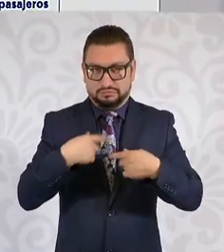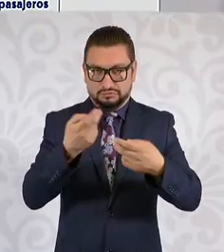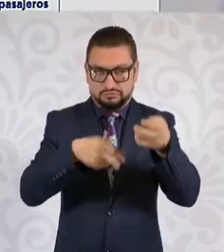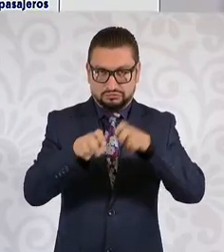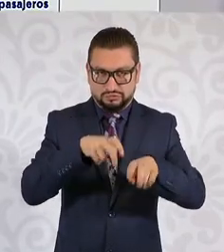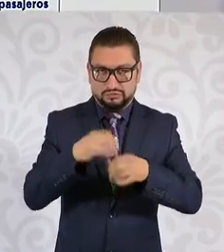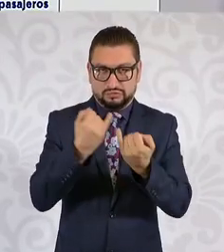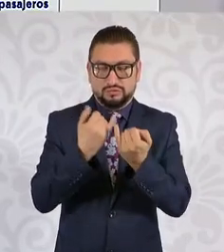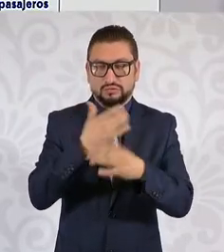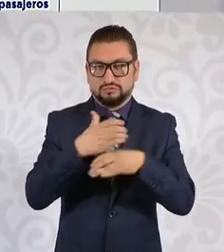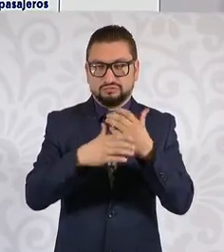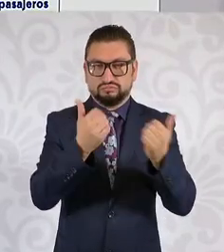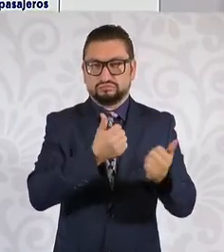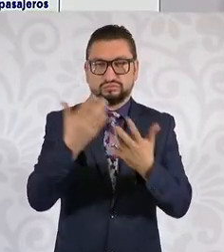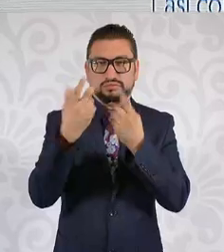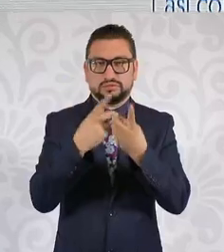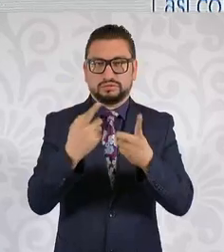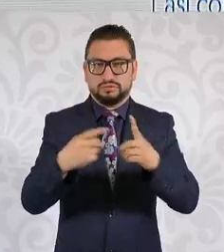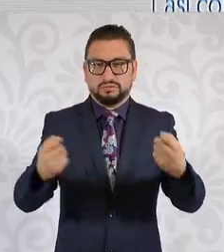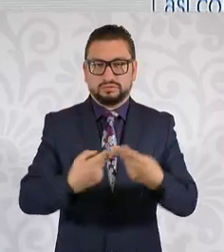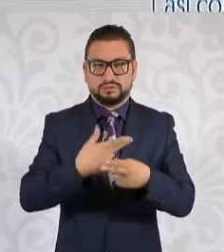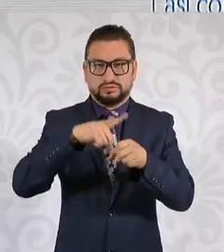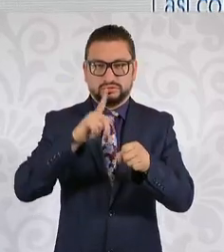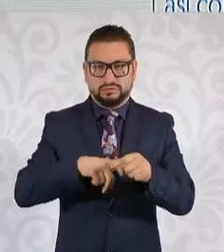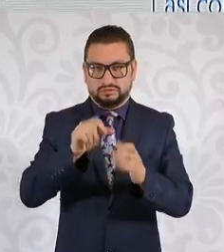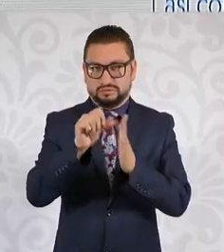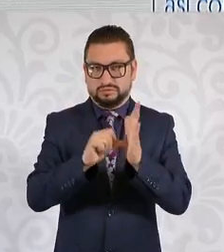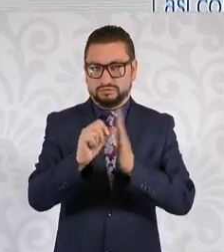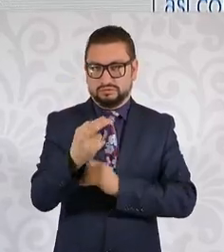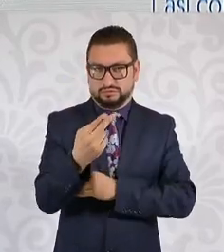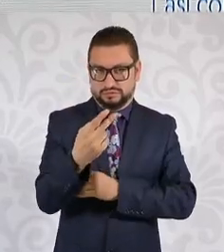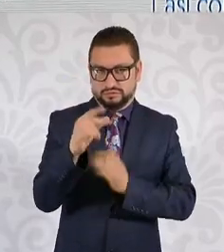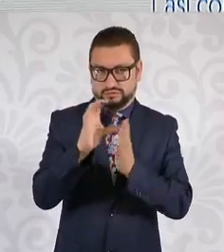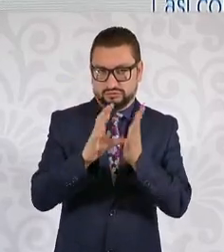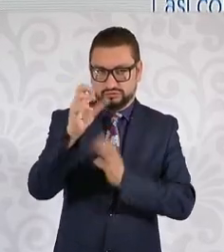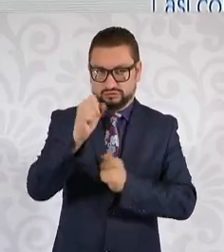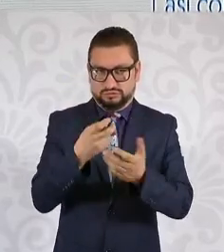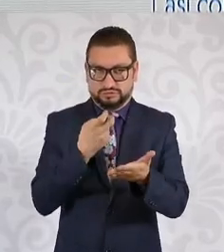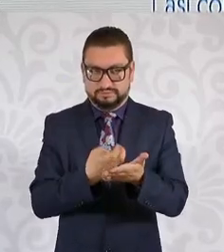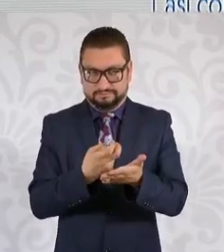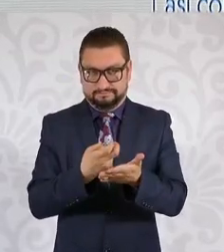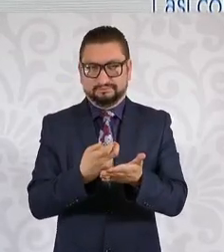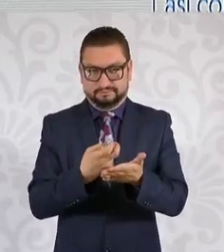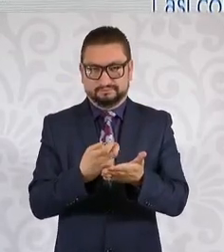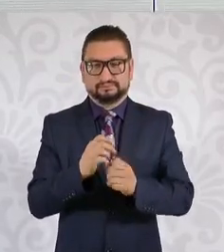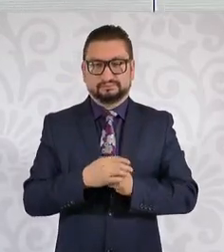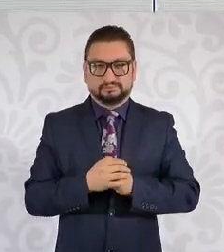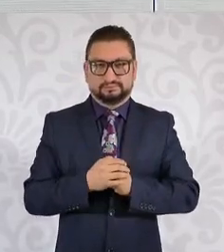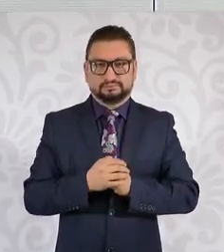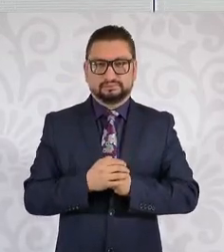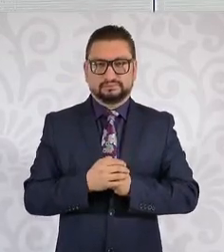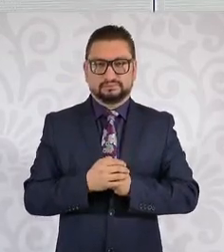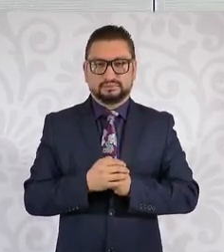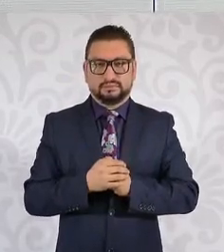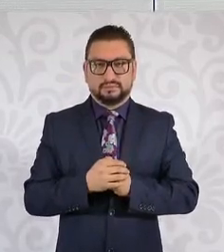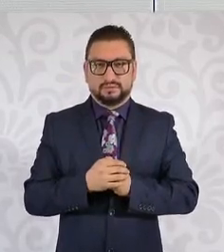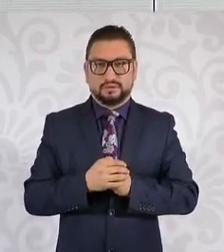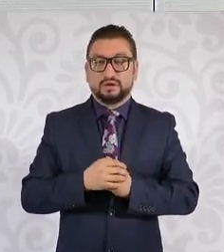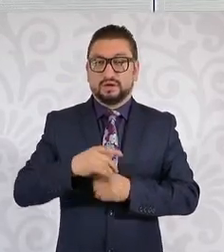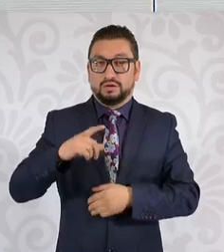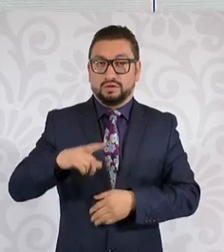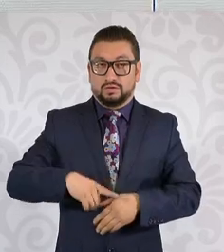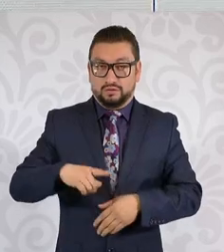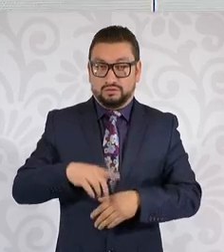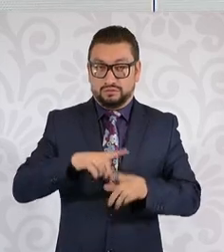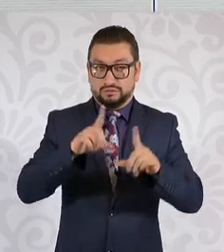son áreas prioritarias para el desarrollo nacional en los términos del artículo 25 de esta Constitución. ¿La que sigue? El Estado, al ejercer en